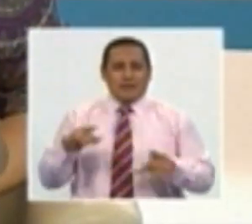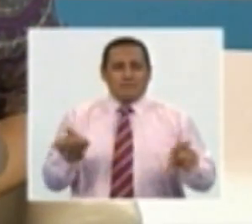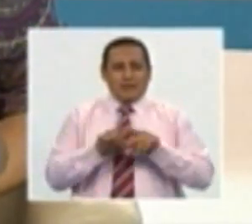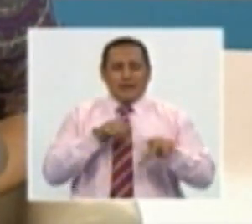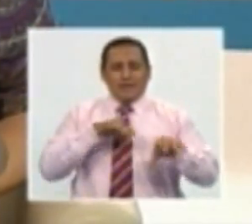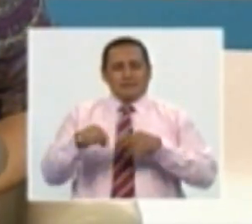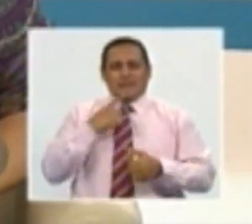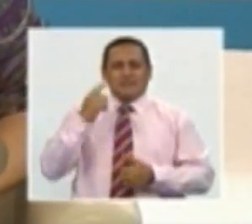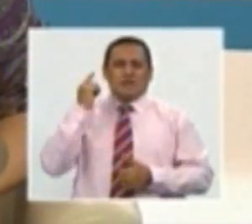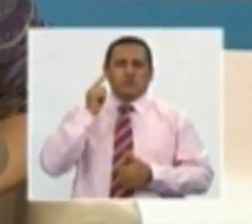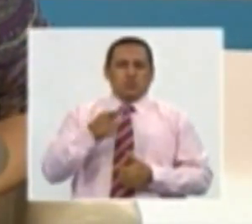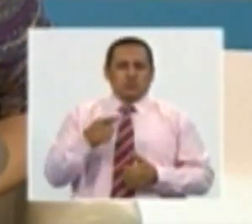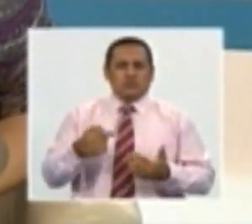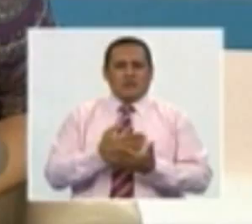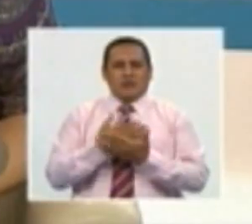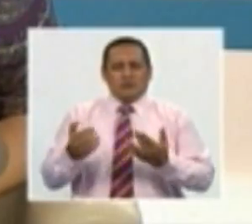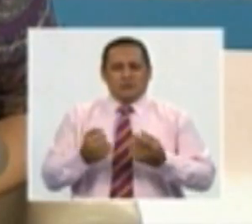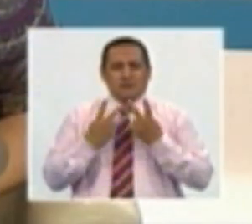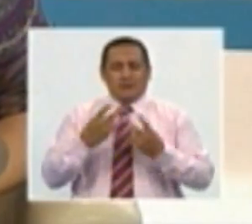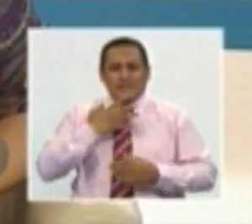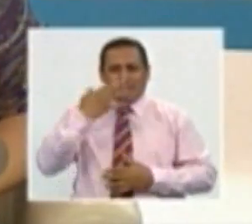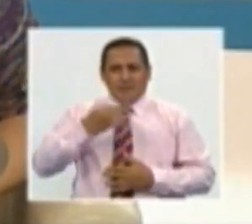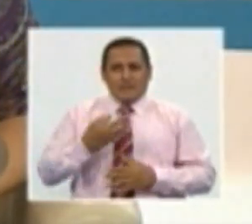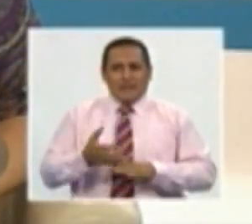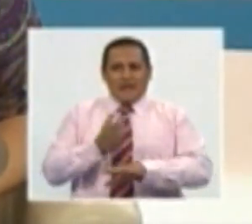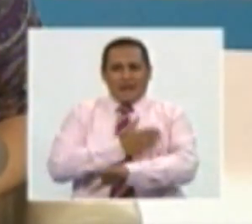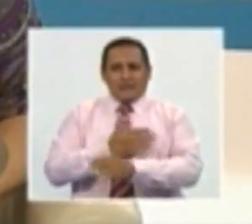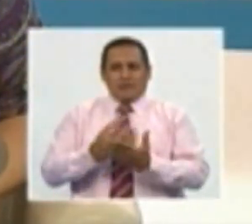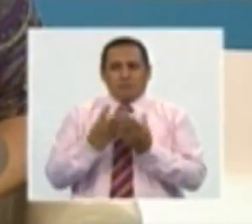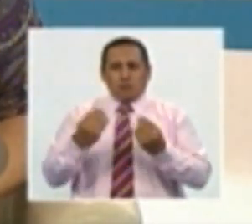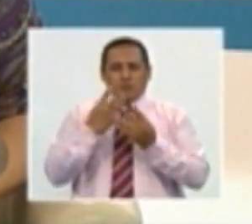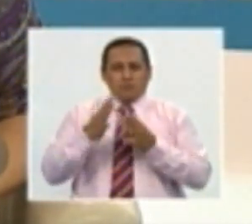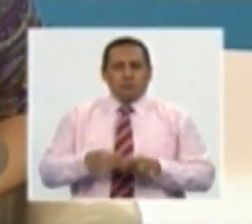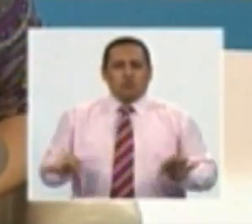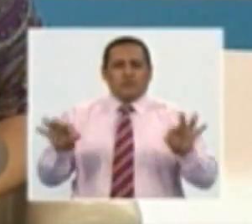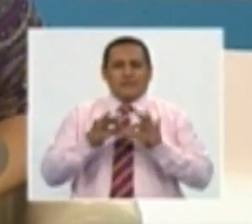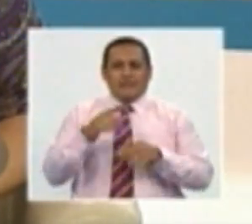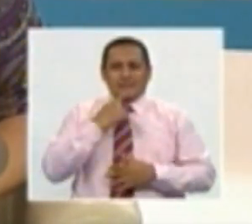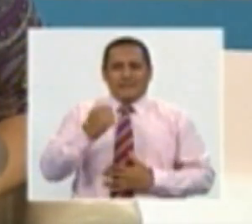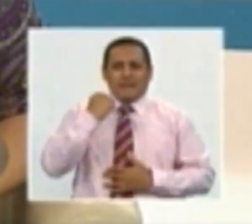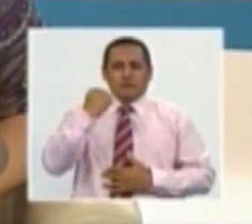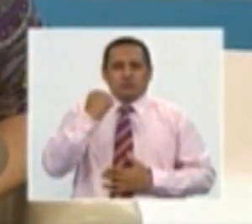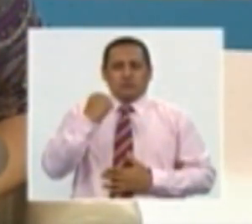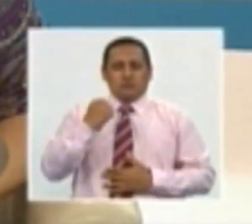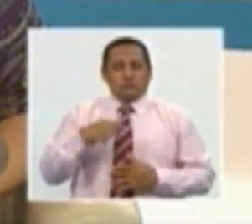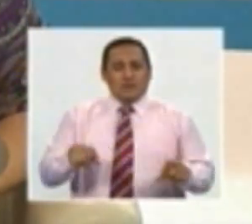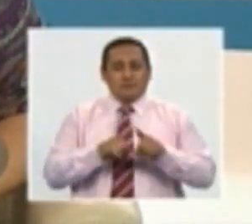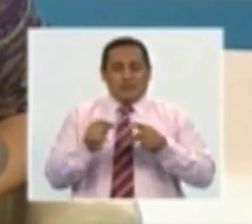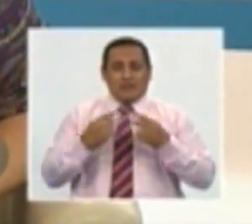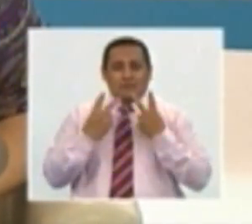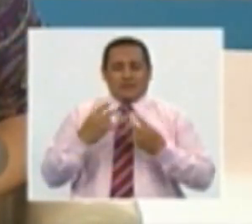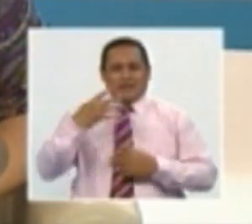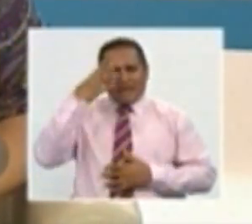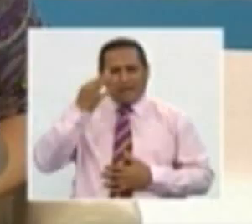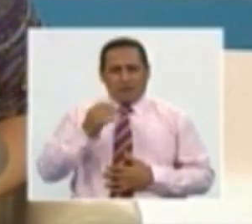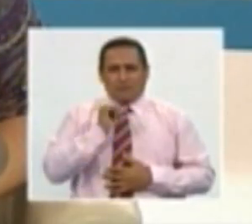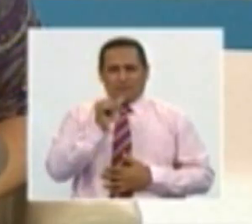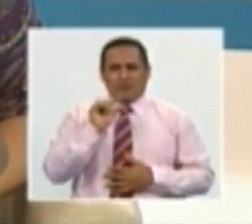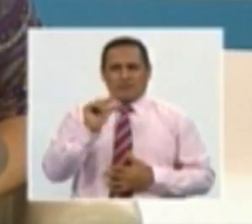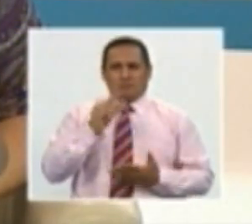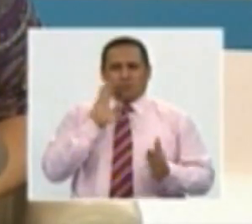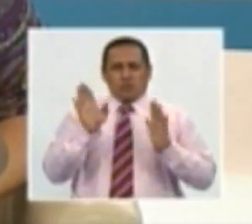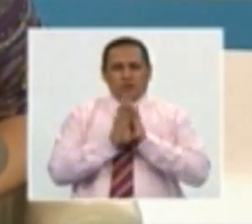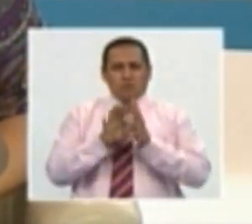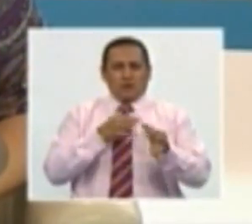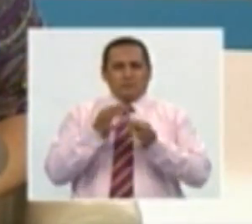a hacer estas denuncias. O sea, se debería, en realidad es tan fundamental este derecho que cuesta creer que hay